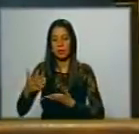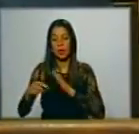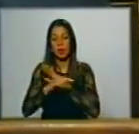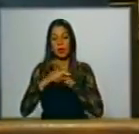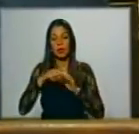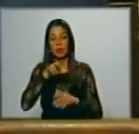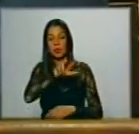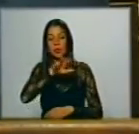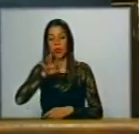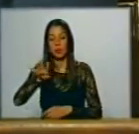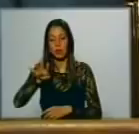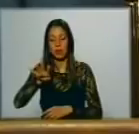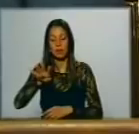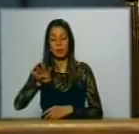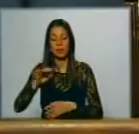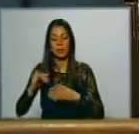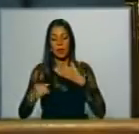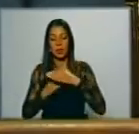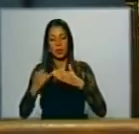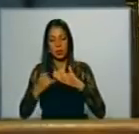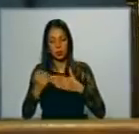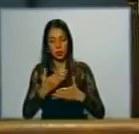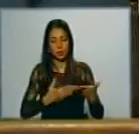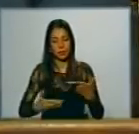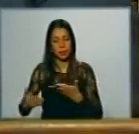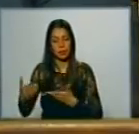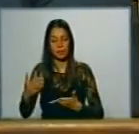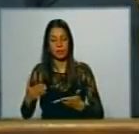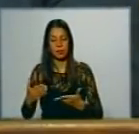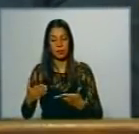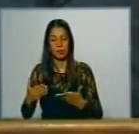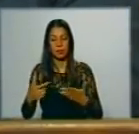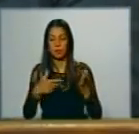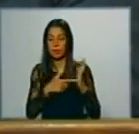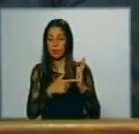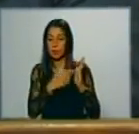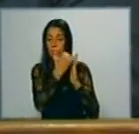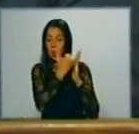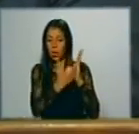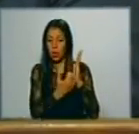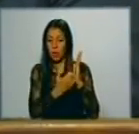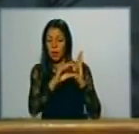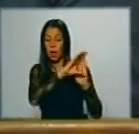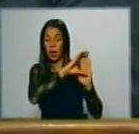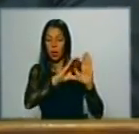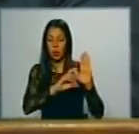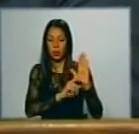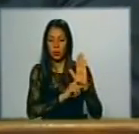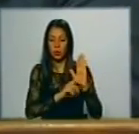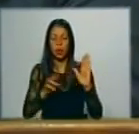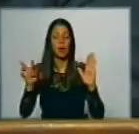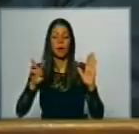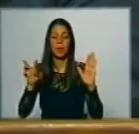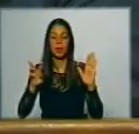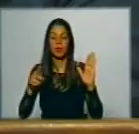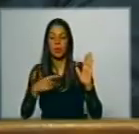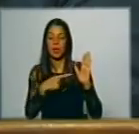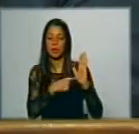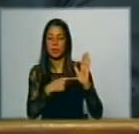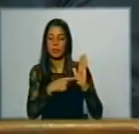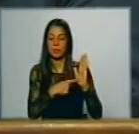34. Conforme a los principios consagrados en la Constitución de la República Bolivariana de